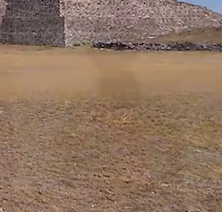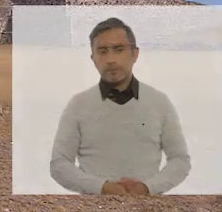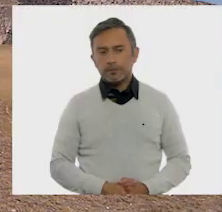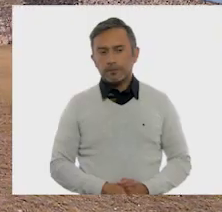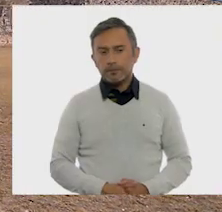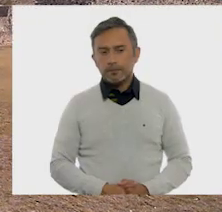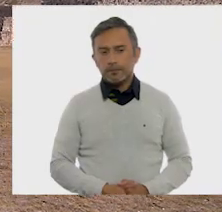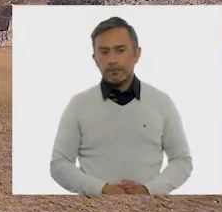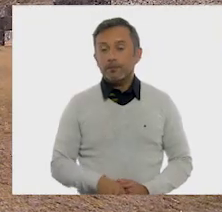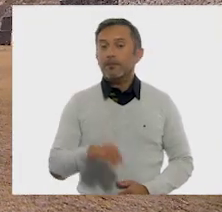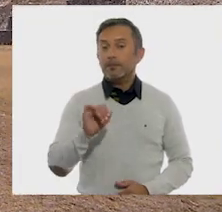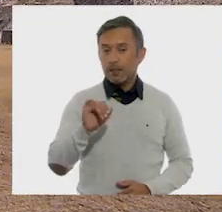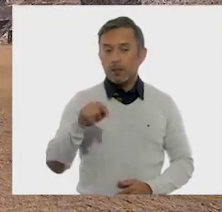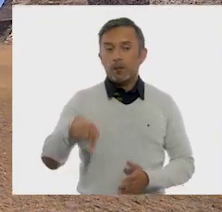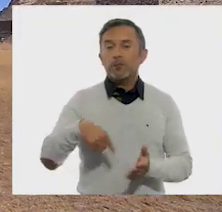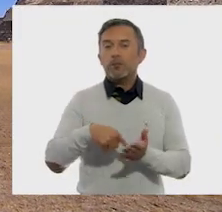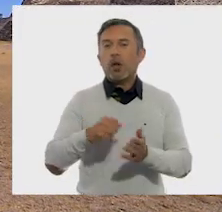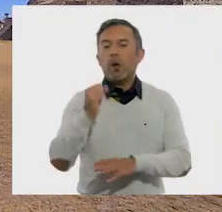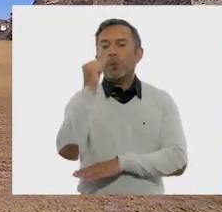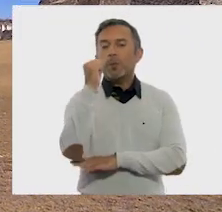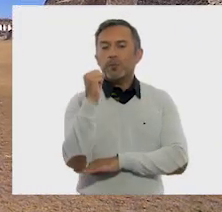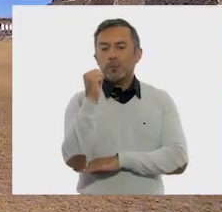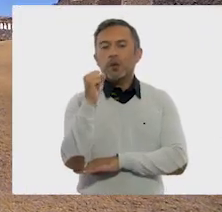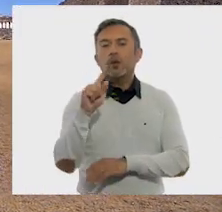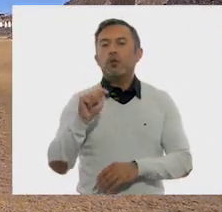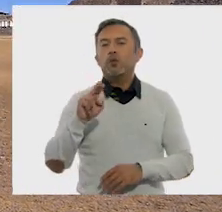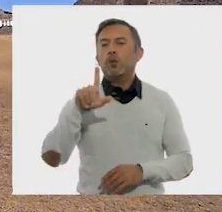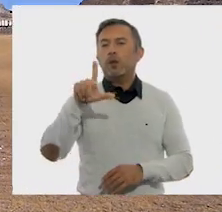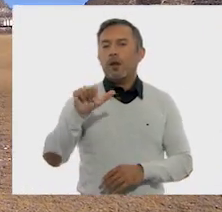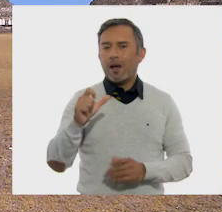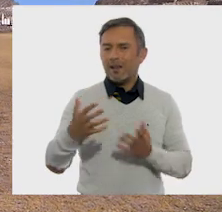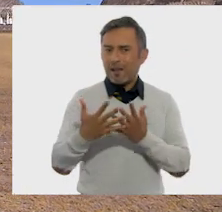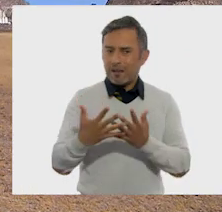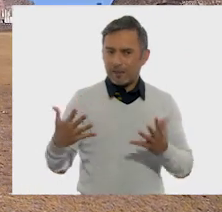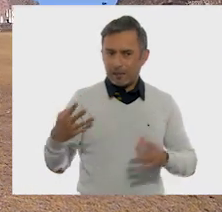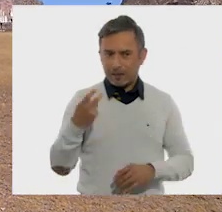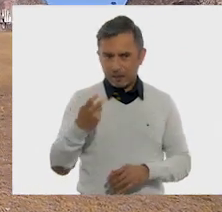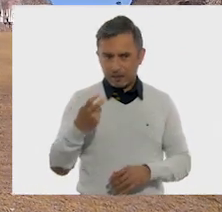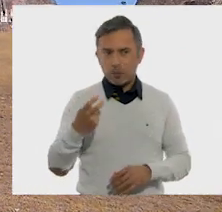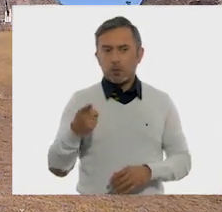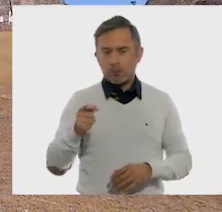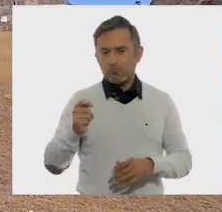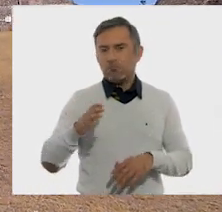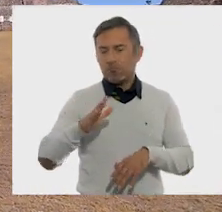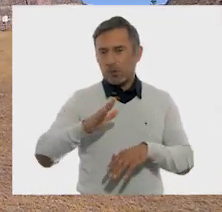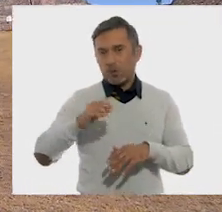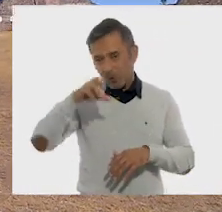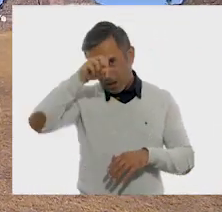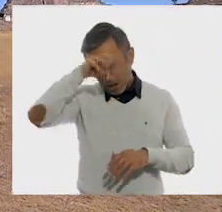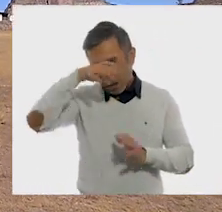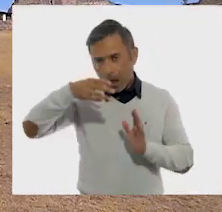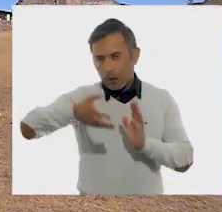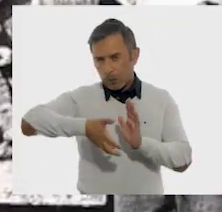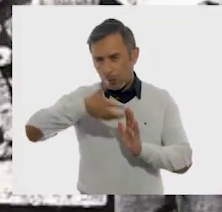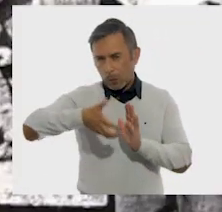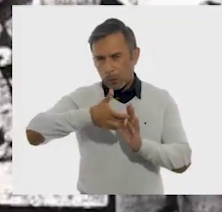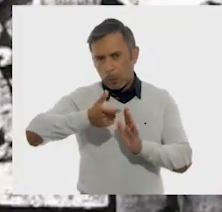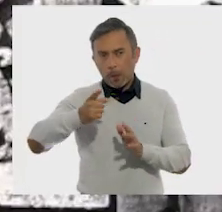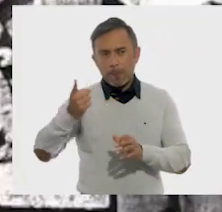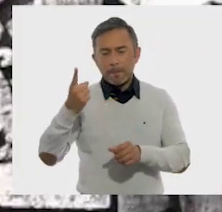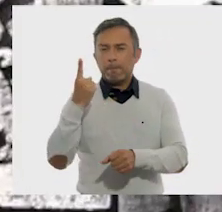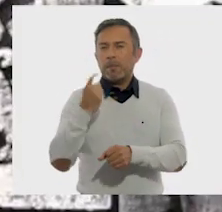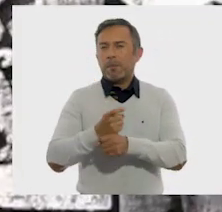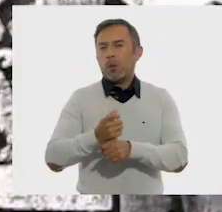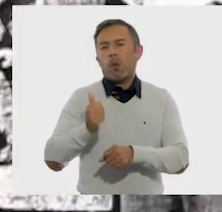Así es, estamos en Tula Grande, efectivamente, pues bueno, es la parte monumental que fue excavada. El arqueólogo principal que hizo esta exploración